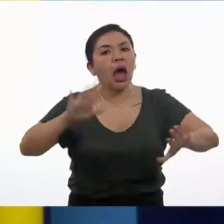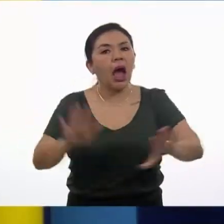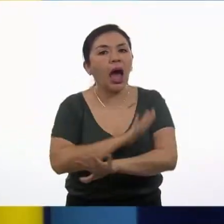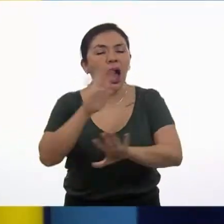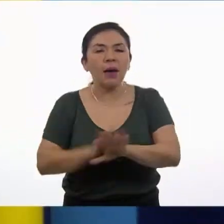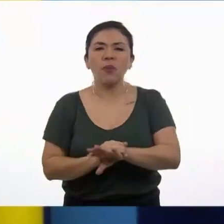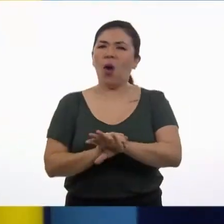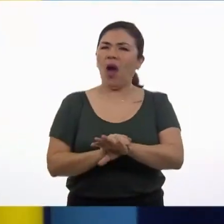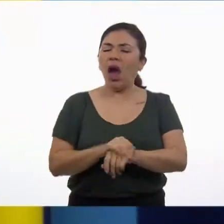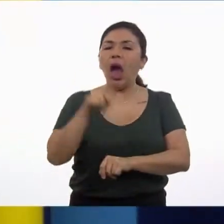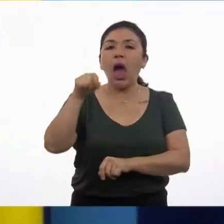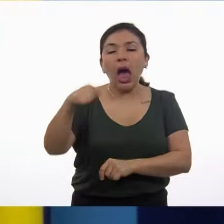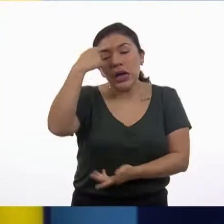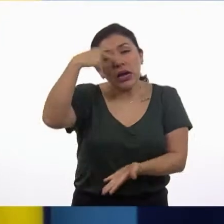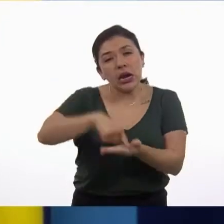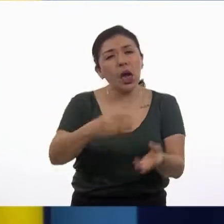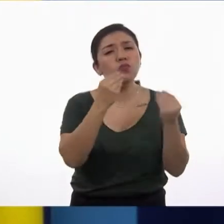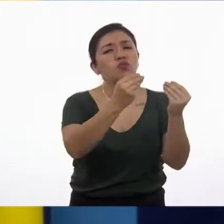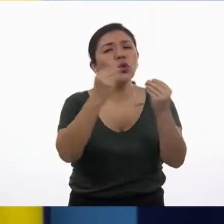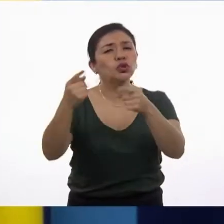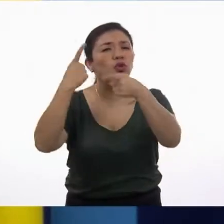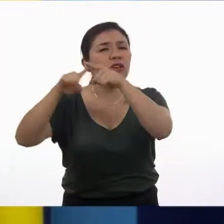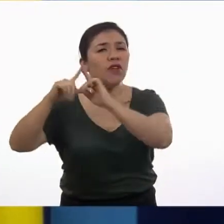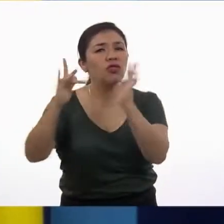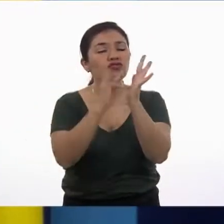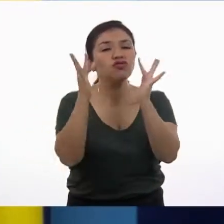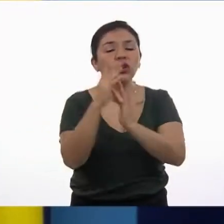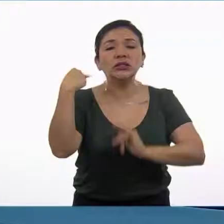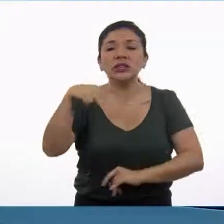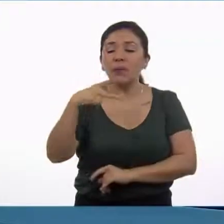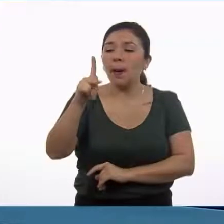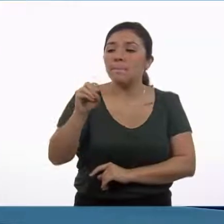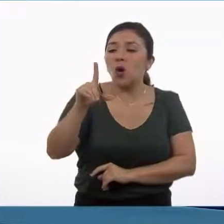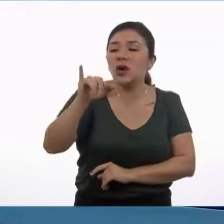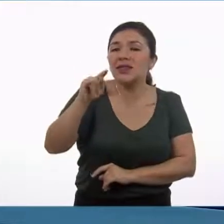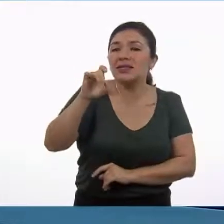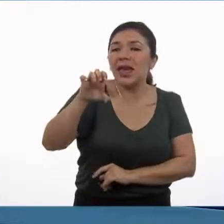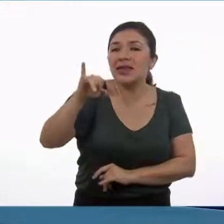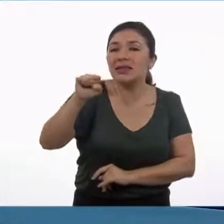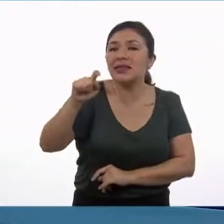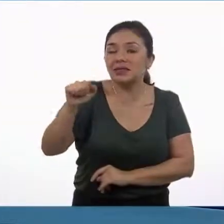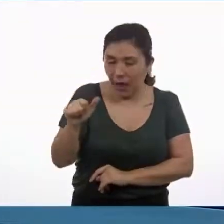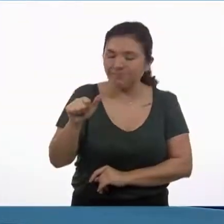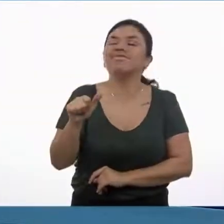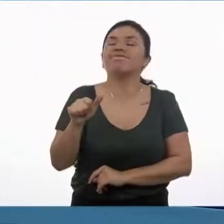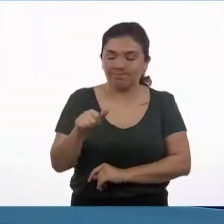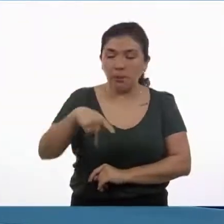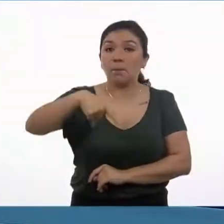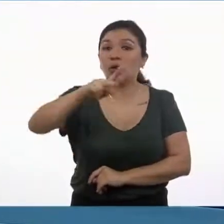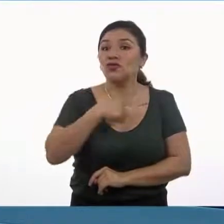eran politeístas, es decir, que creían en muchos dioses. Así es, pero te cuento